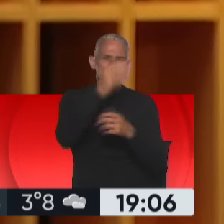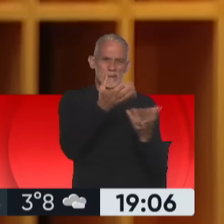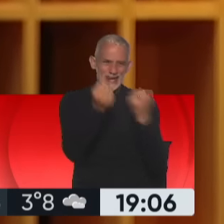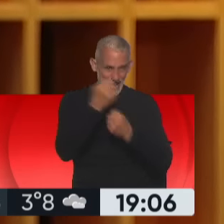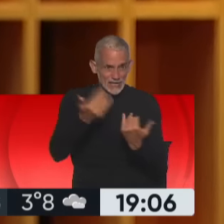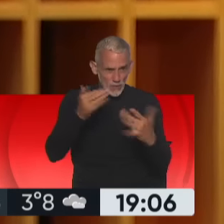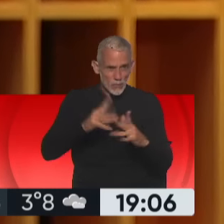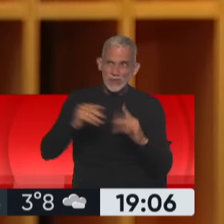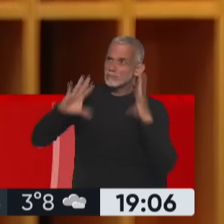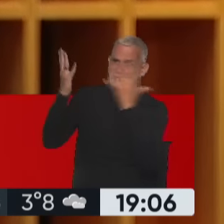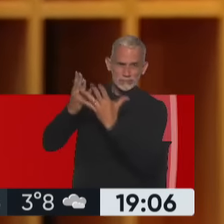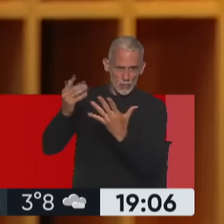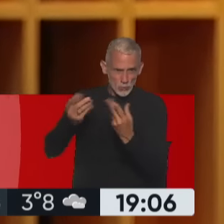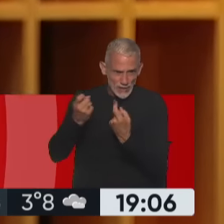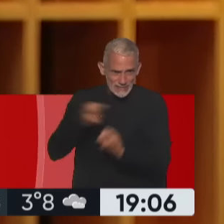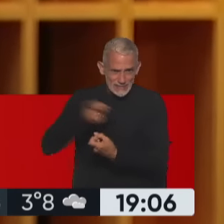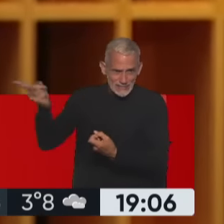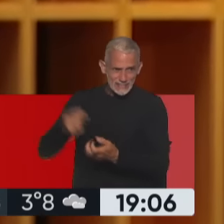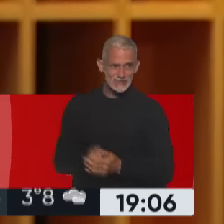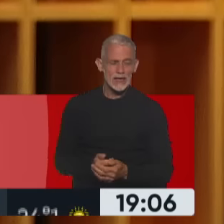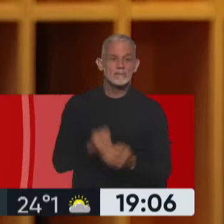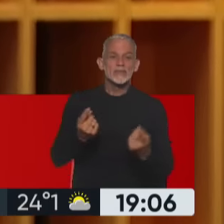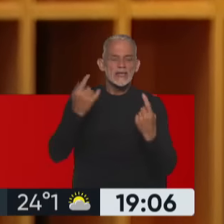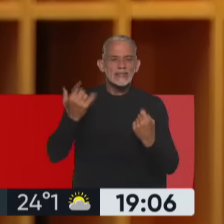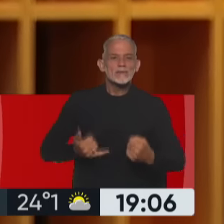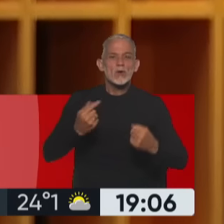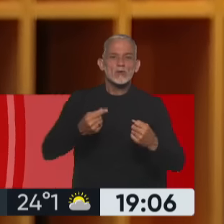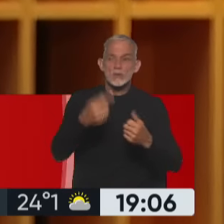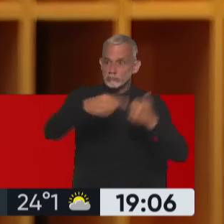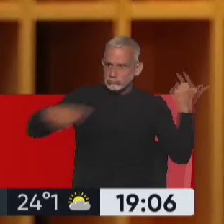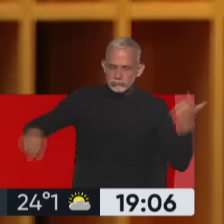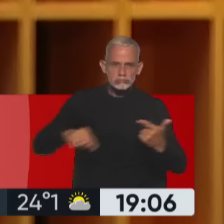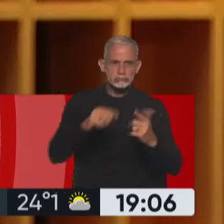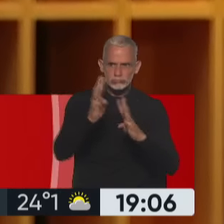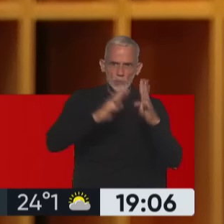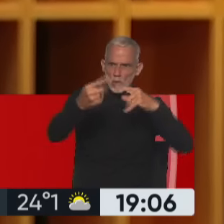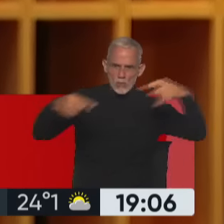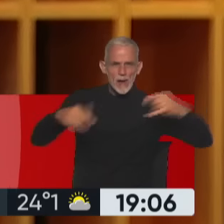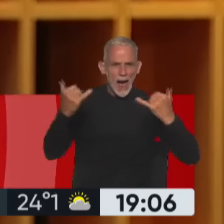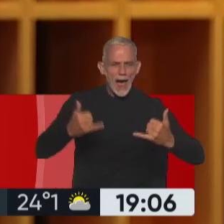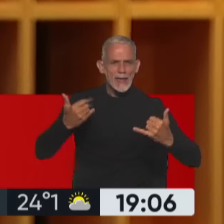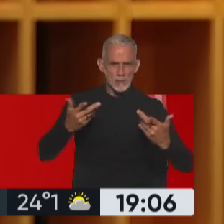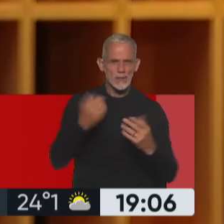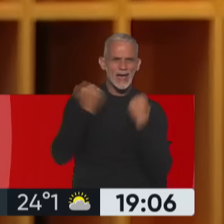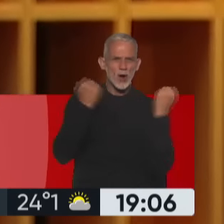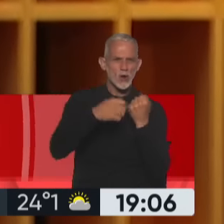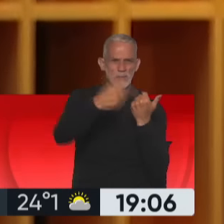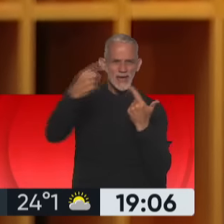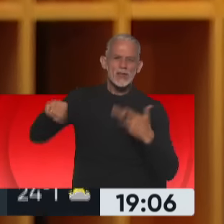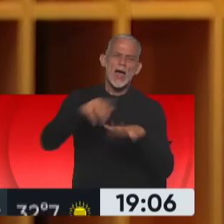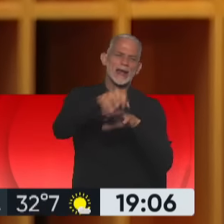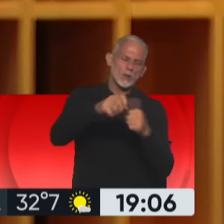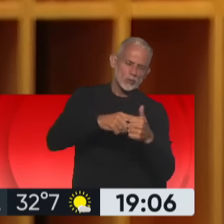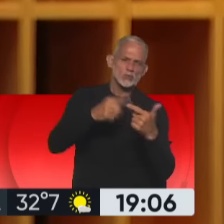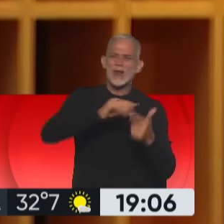hemos resistido a explotar. Contamos con una riqueza de ecosistemas única que permite diversificar nuestra economía, desde la agricultura en